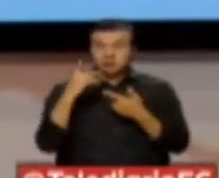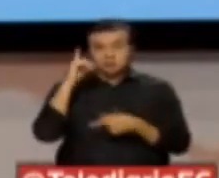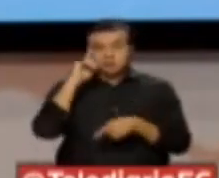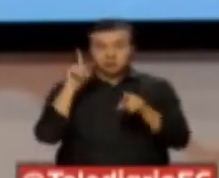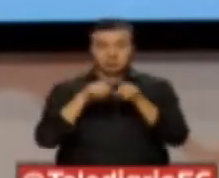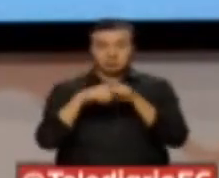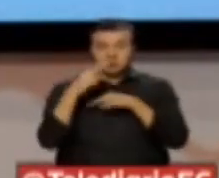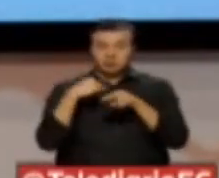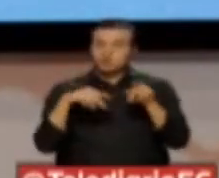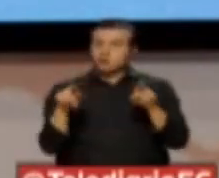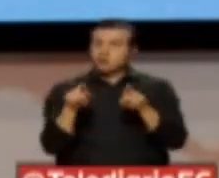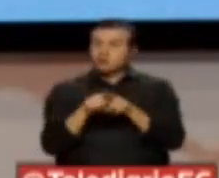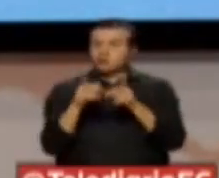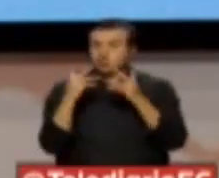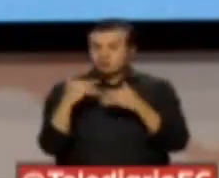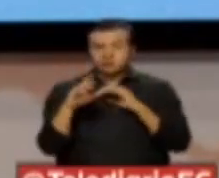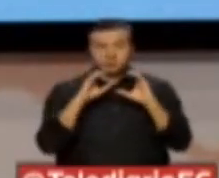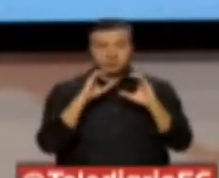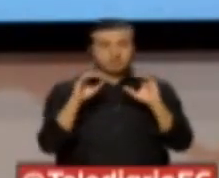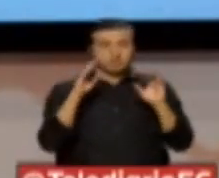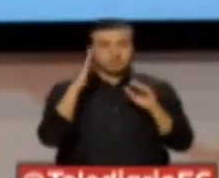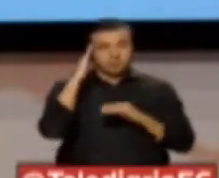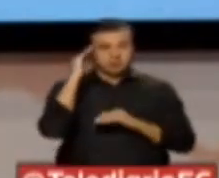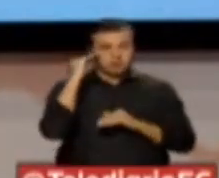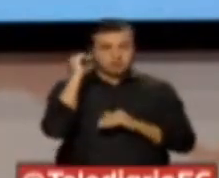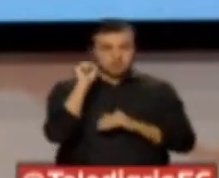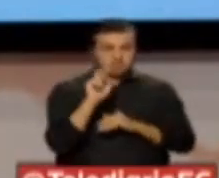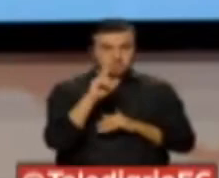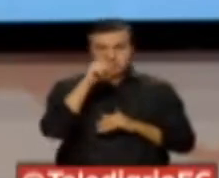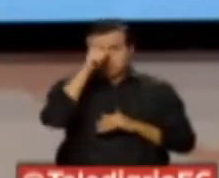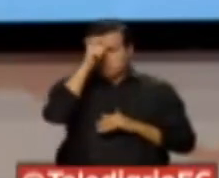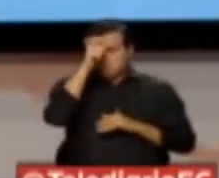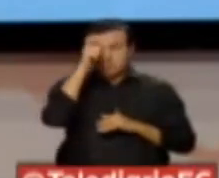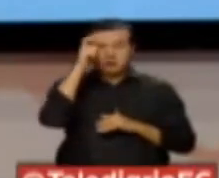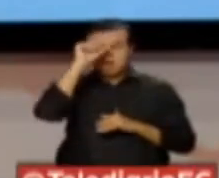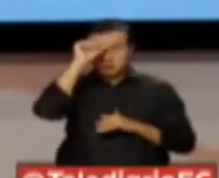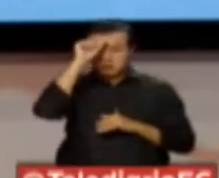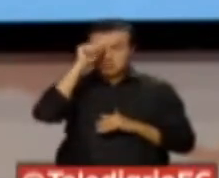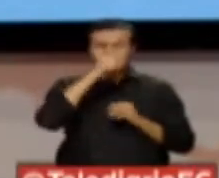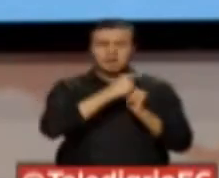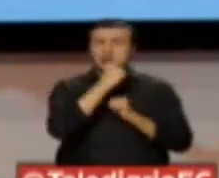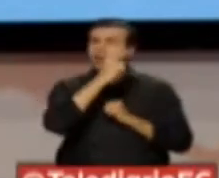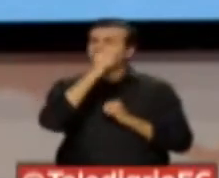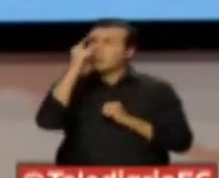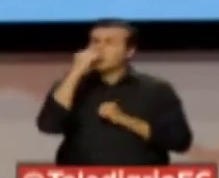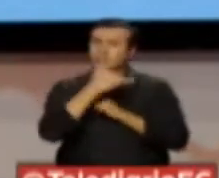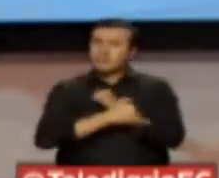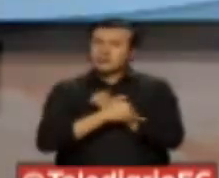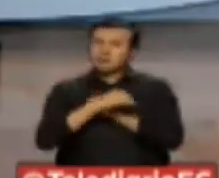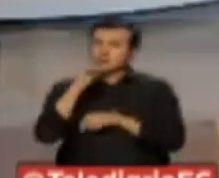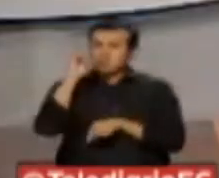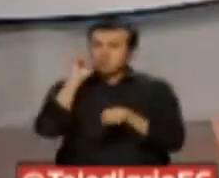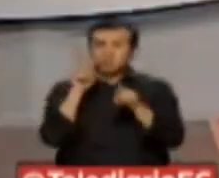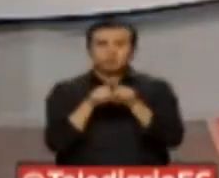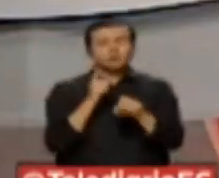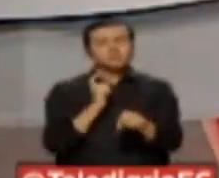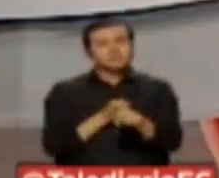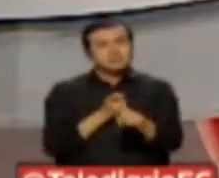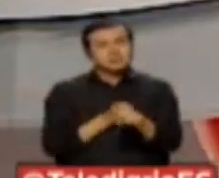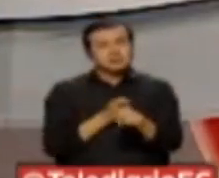comercial así como también estamos en conversaciones con corea del sur con turquía con india con cada país un acuerdo particular